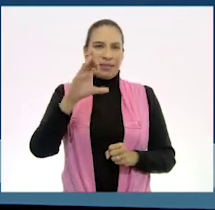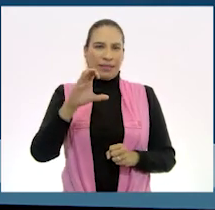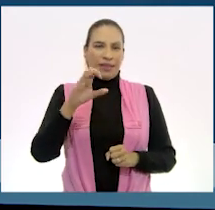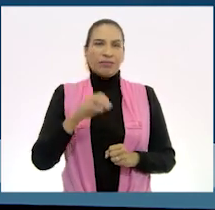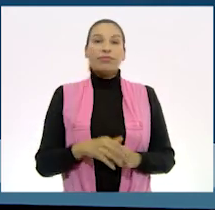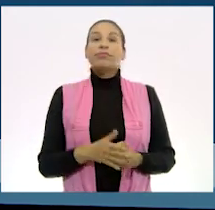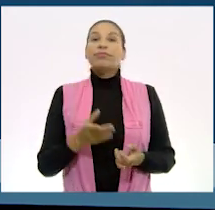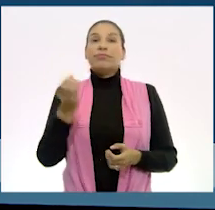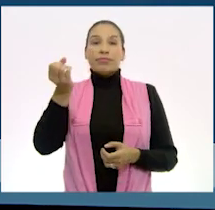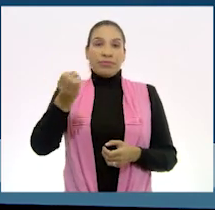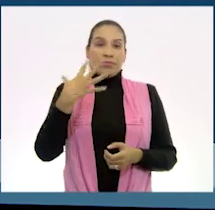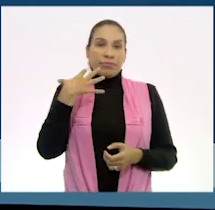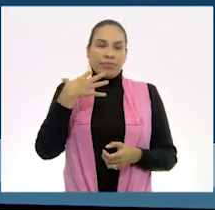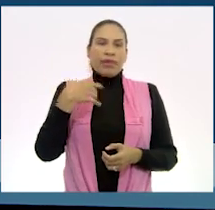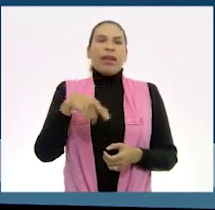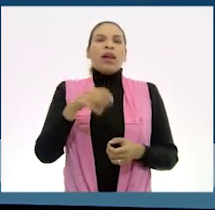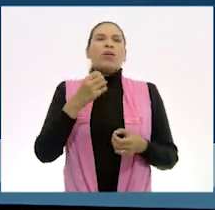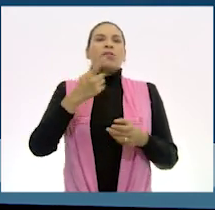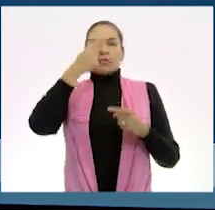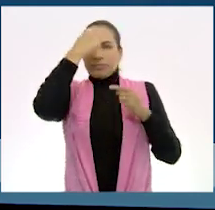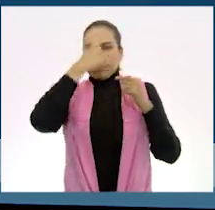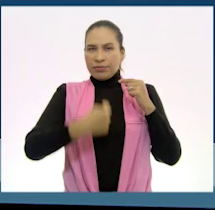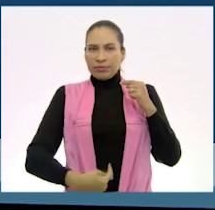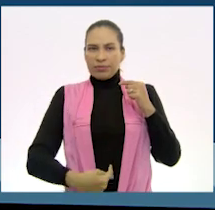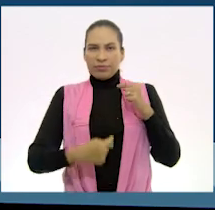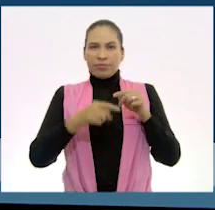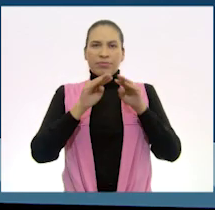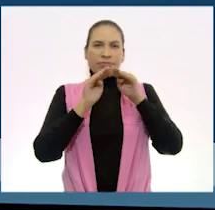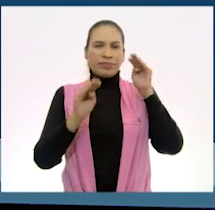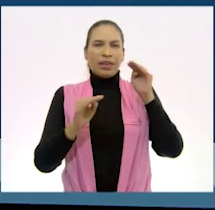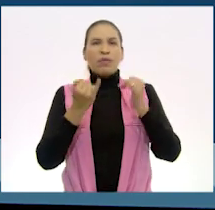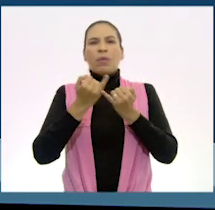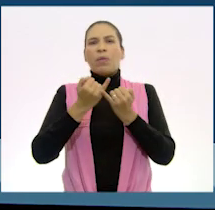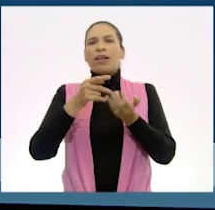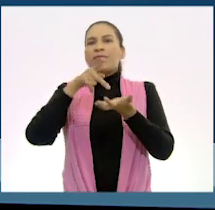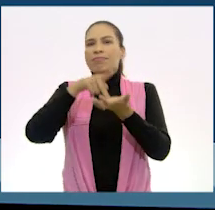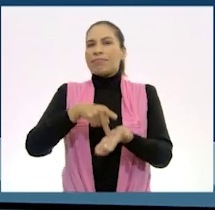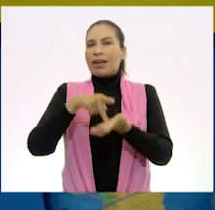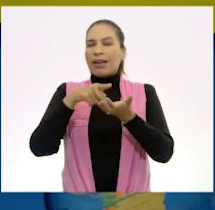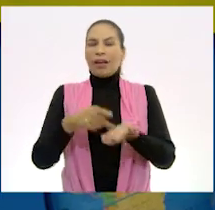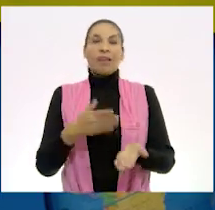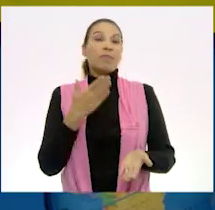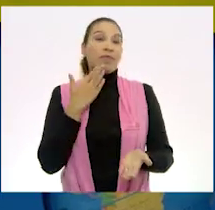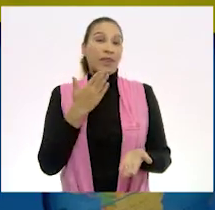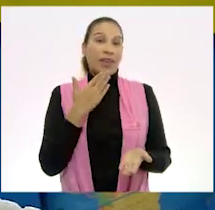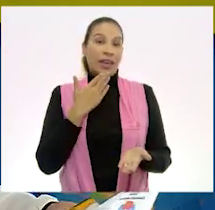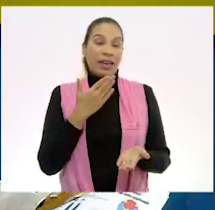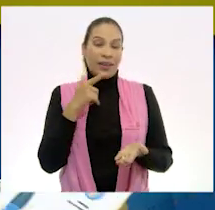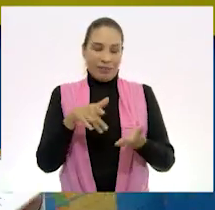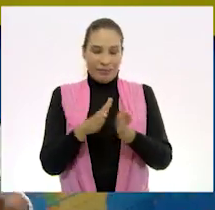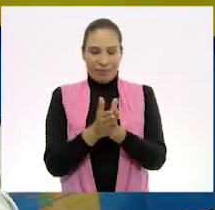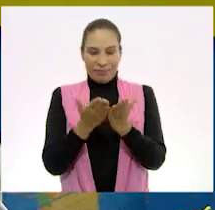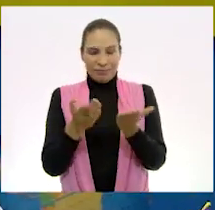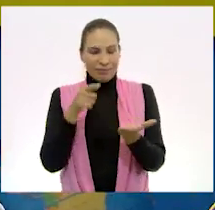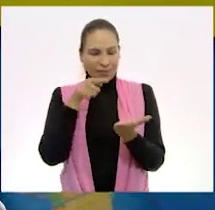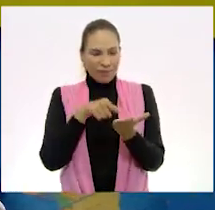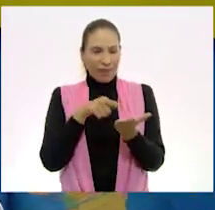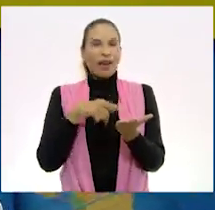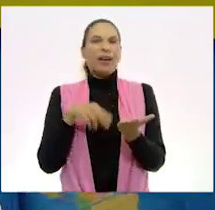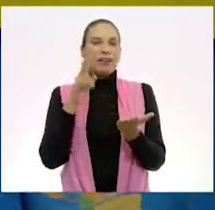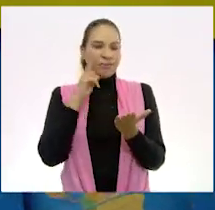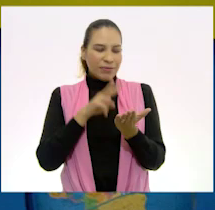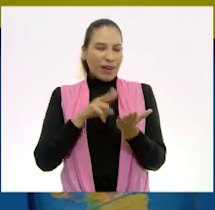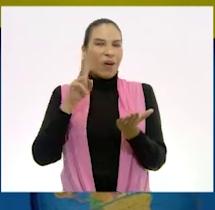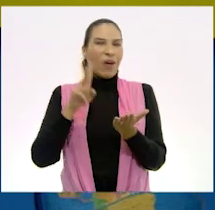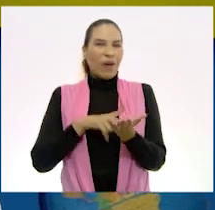corporal y me mandó la estatura y su peso. Ah, muy bien. Pues aquí en el libro nos vamos